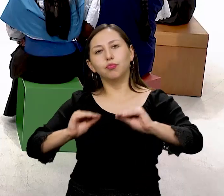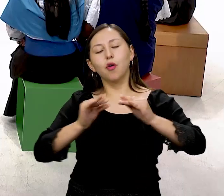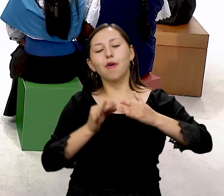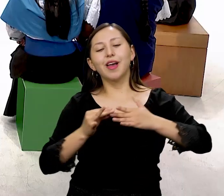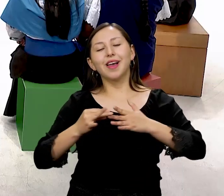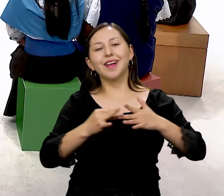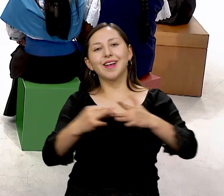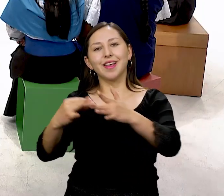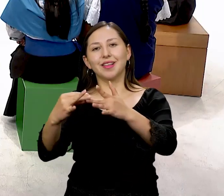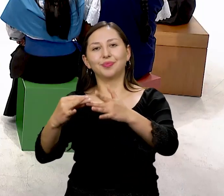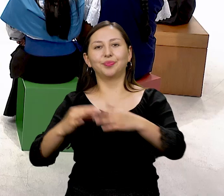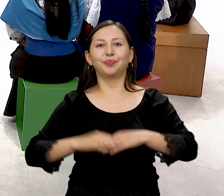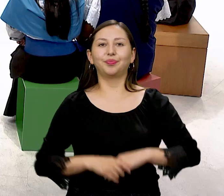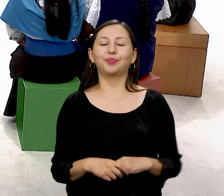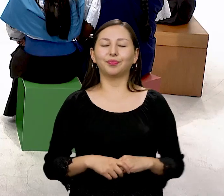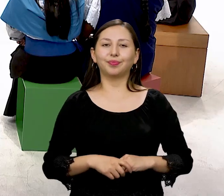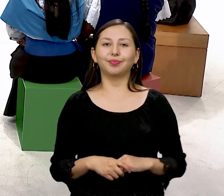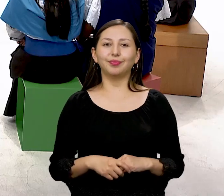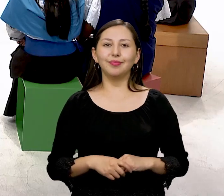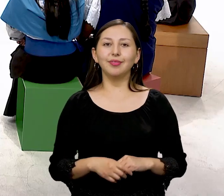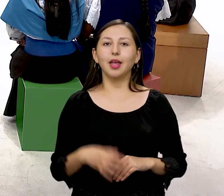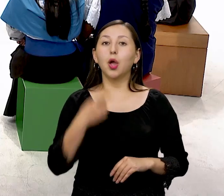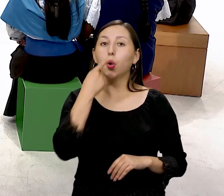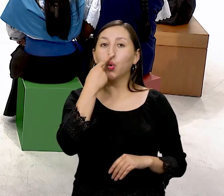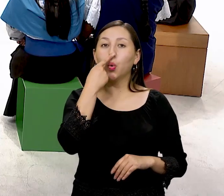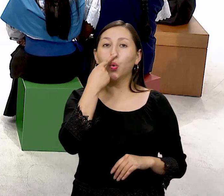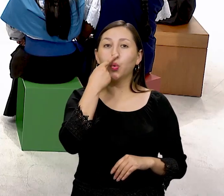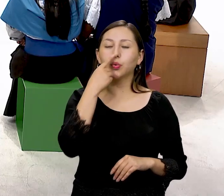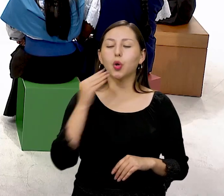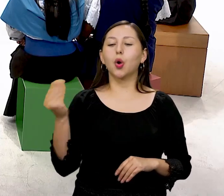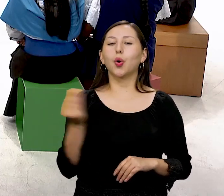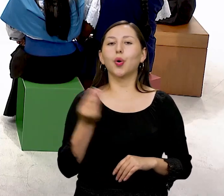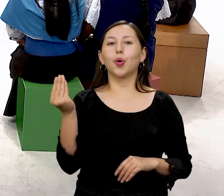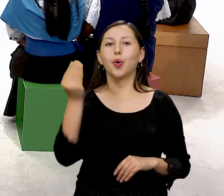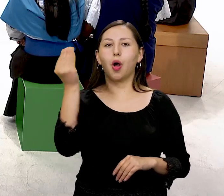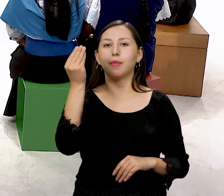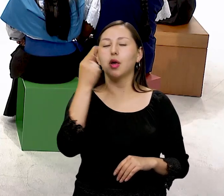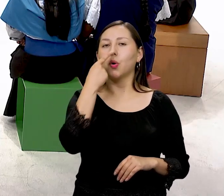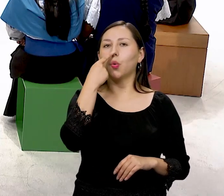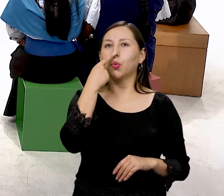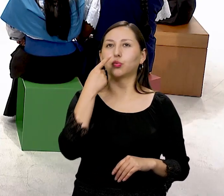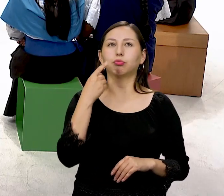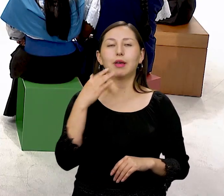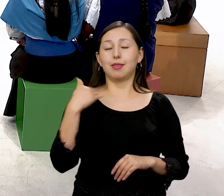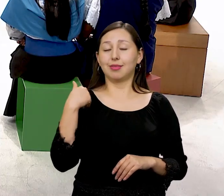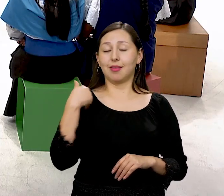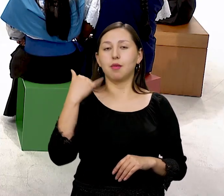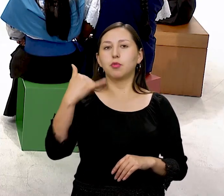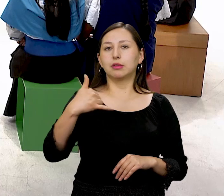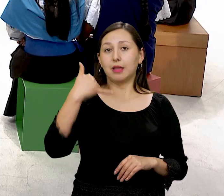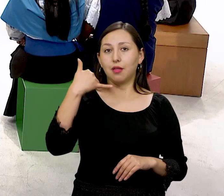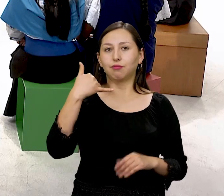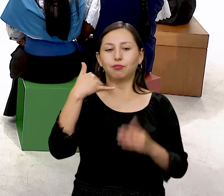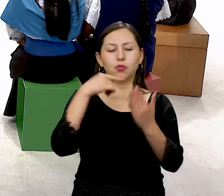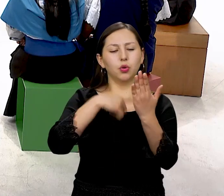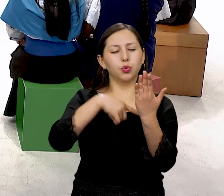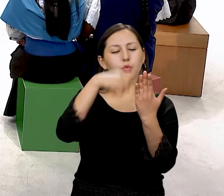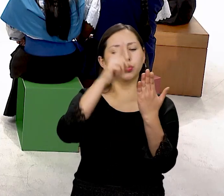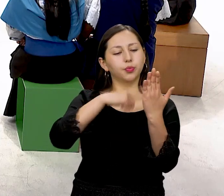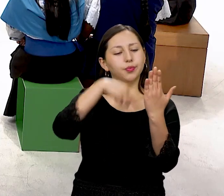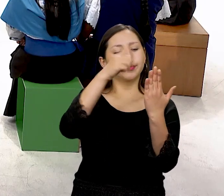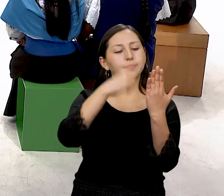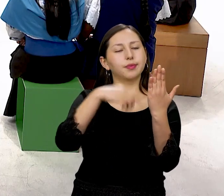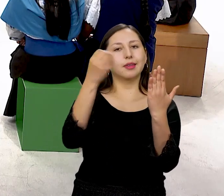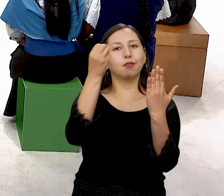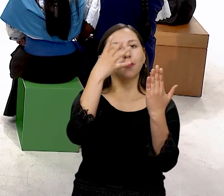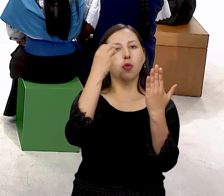a la vez también ser curiosos. Muchas veces todos tenemos un celular. Empecemos a buscar en los